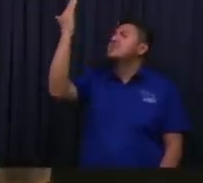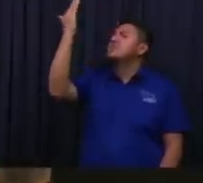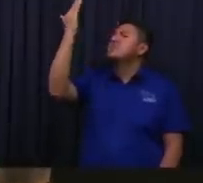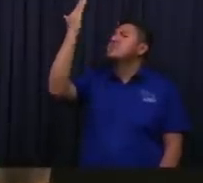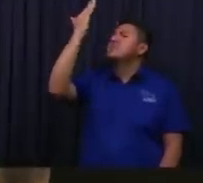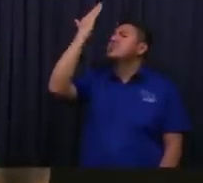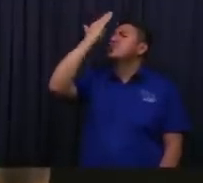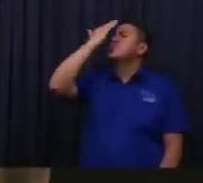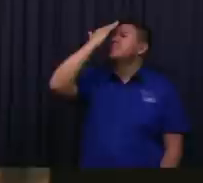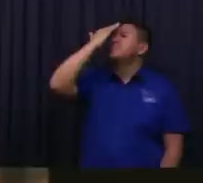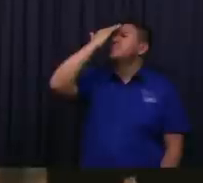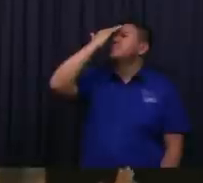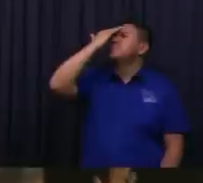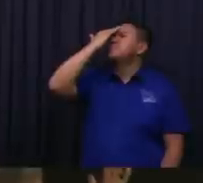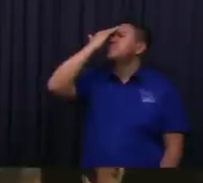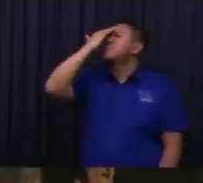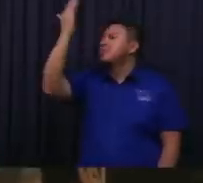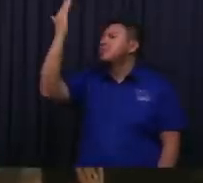Gracias.